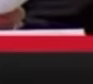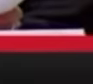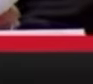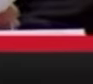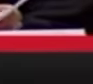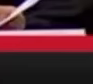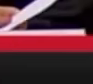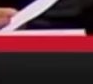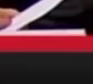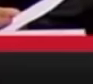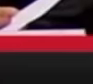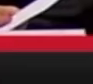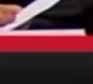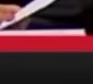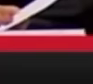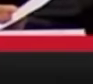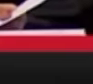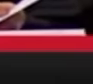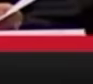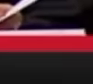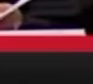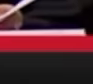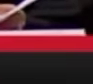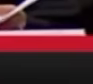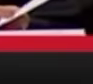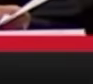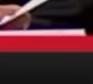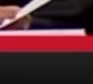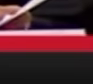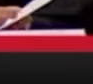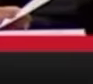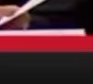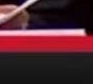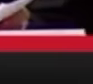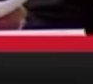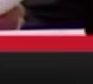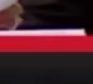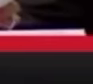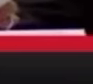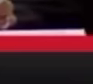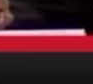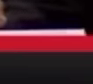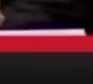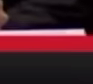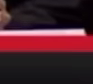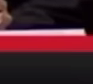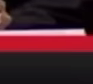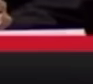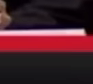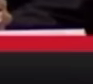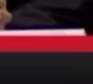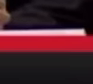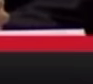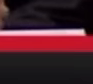estudio técnico que sustente por qué se había dado 10 años más de concesión en ese momento al